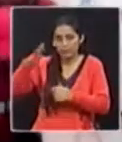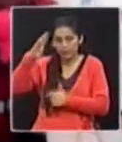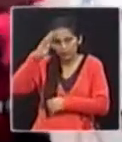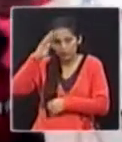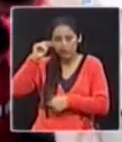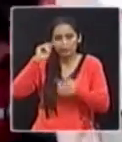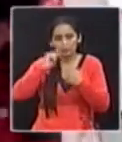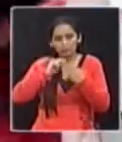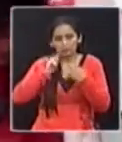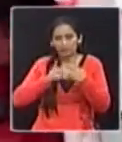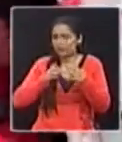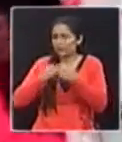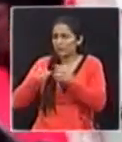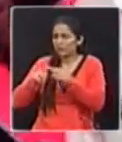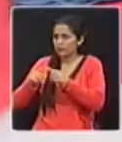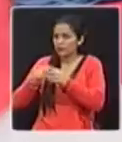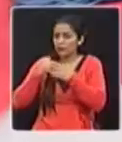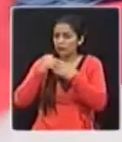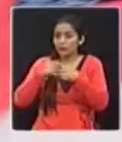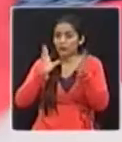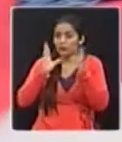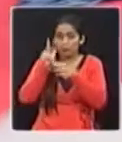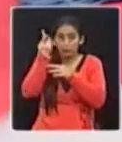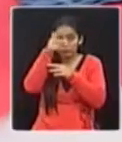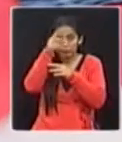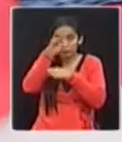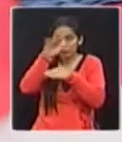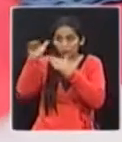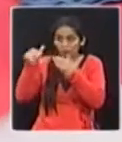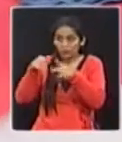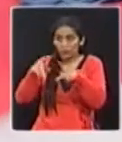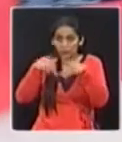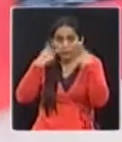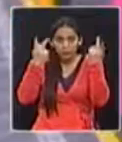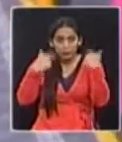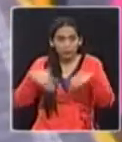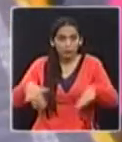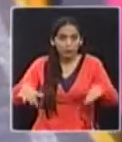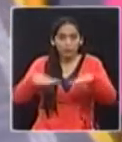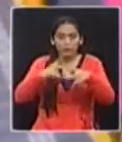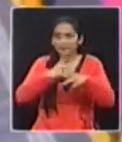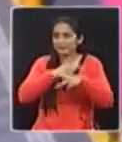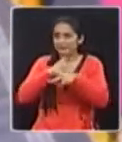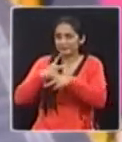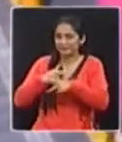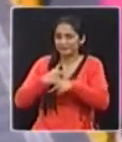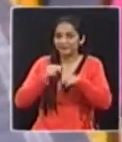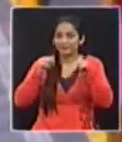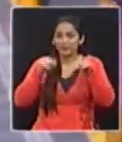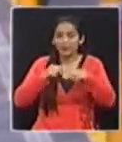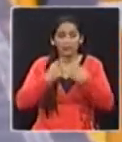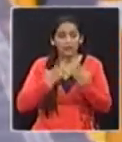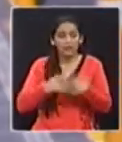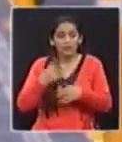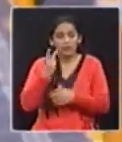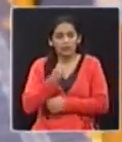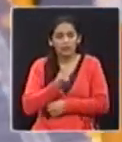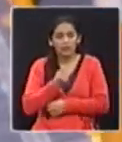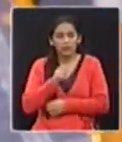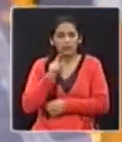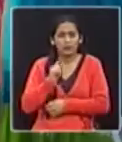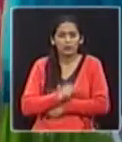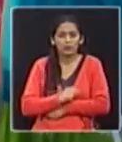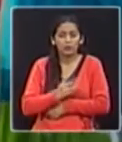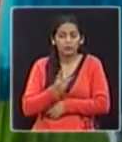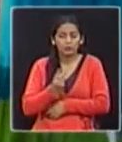las cámaras están instaladas y van a la seguridad en todos los países públicos justamente en ese sentido también se ha presupuestado ya más de 630.000 dólares